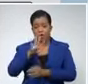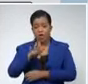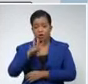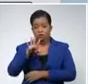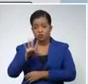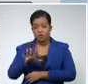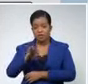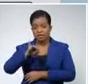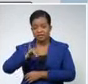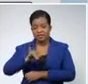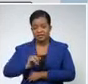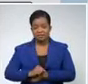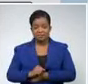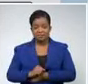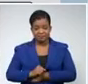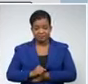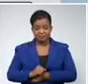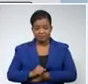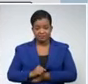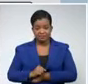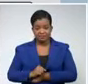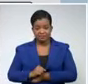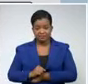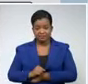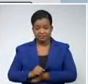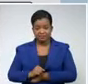6.456, que eso hace un total de